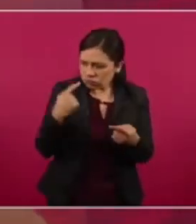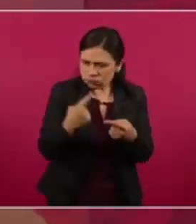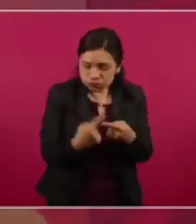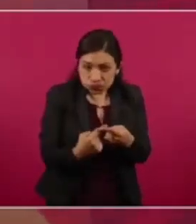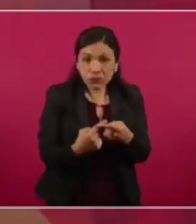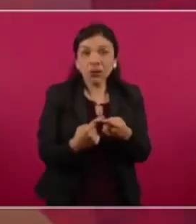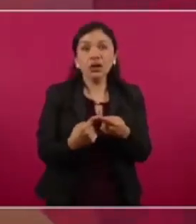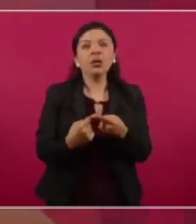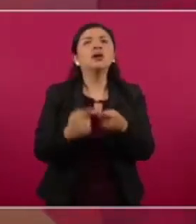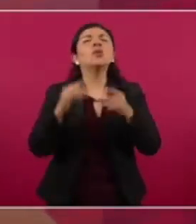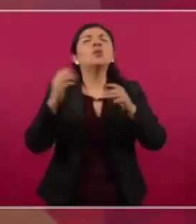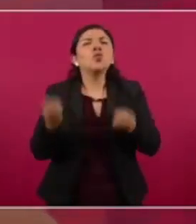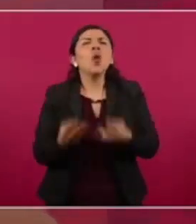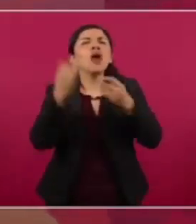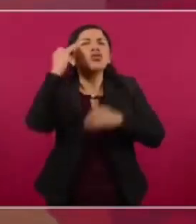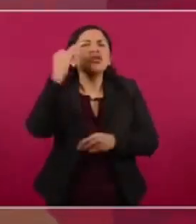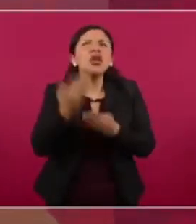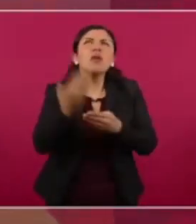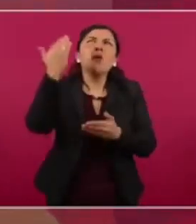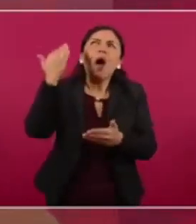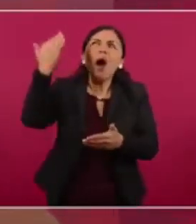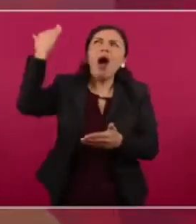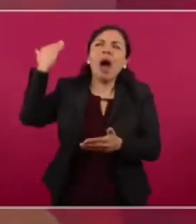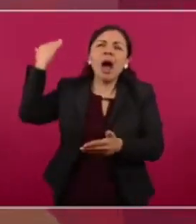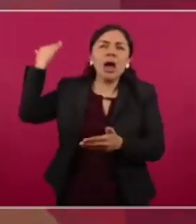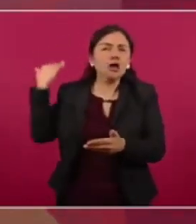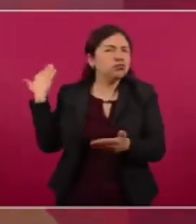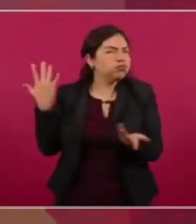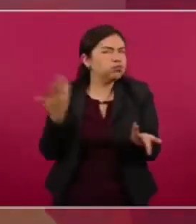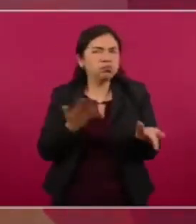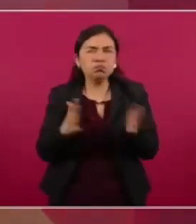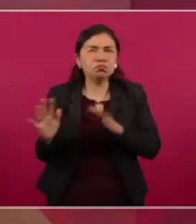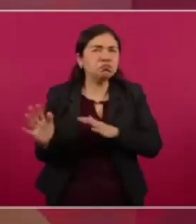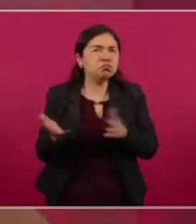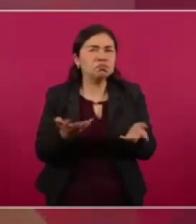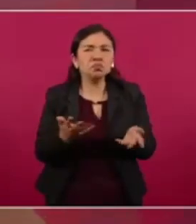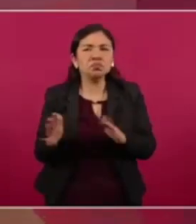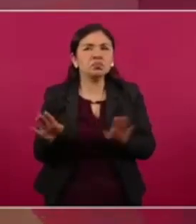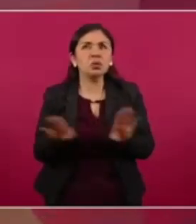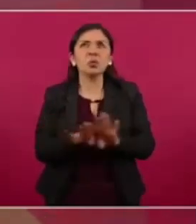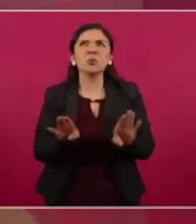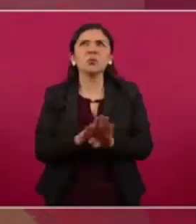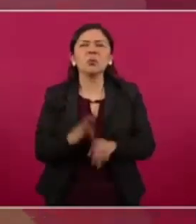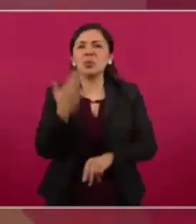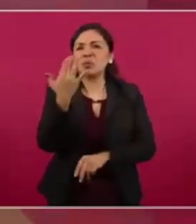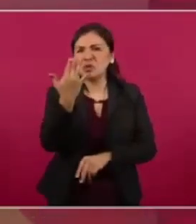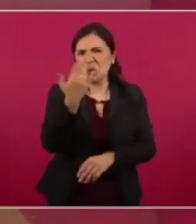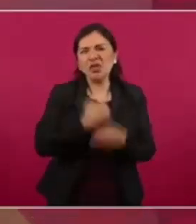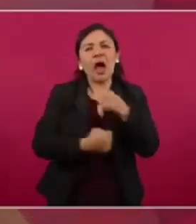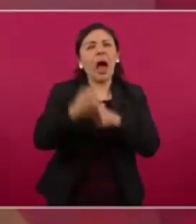después de décadas, a lo mejor después de unos 50 años,